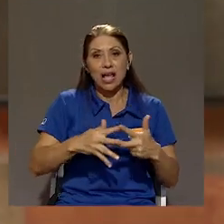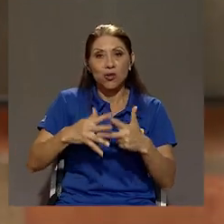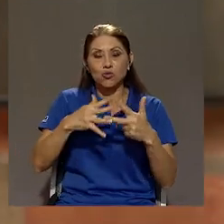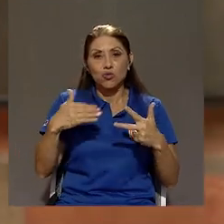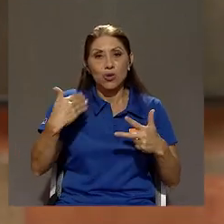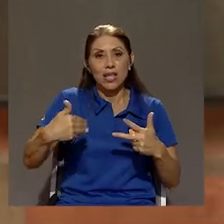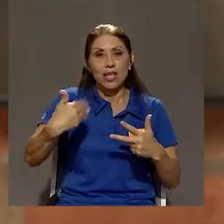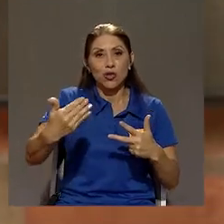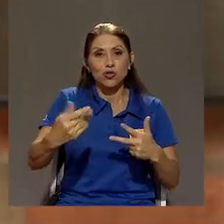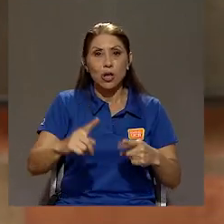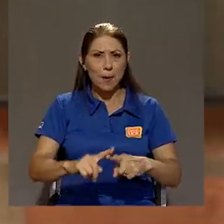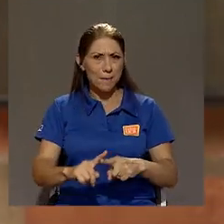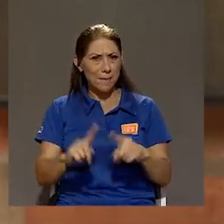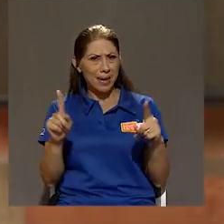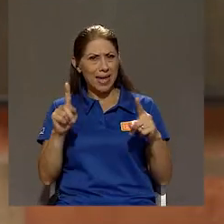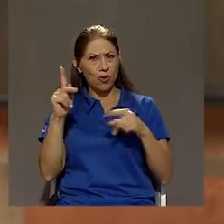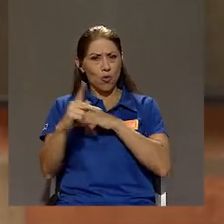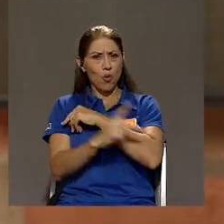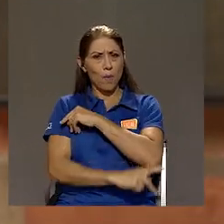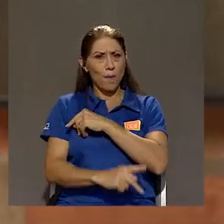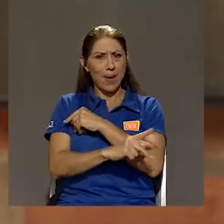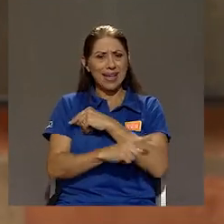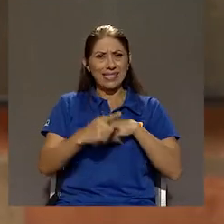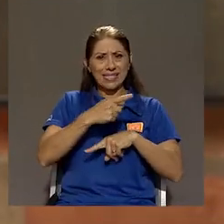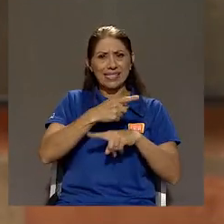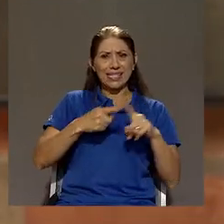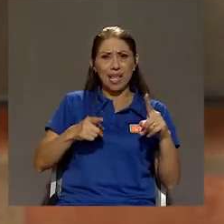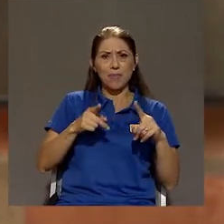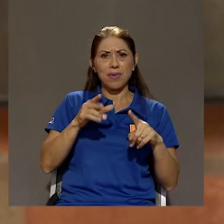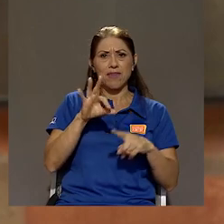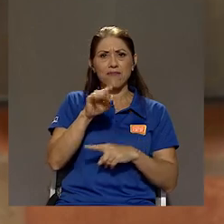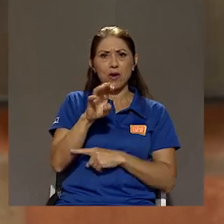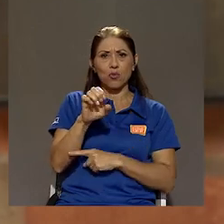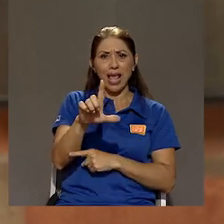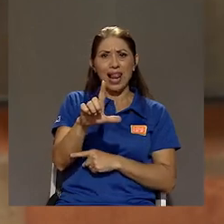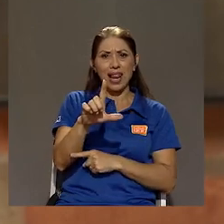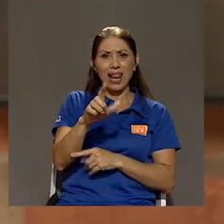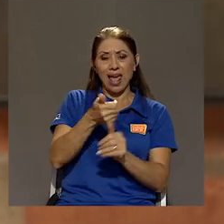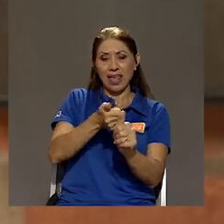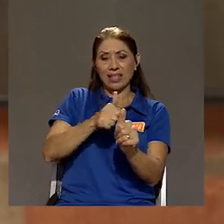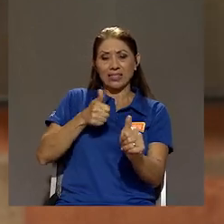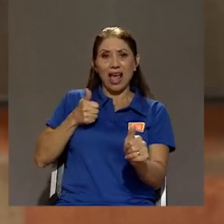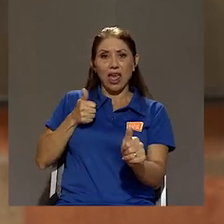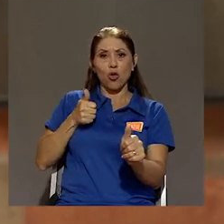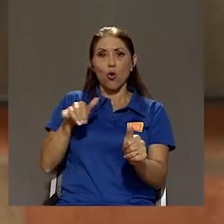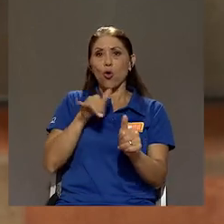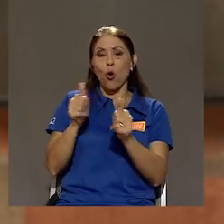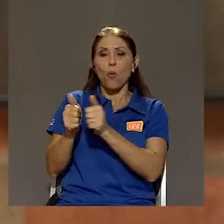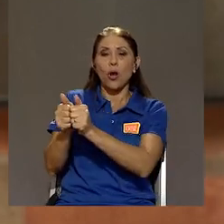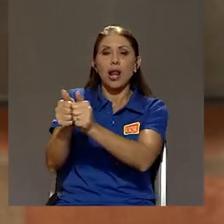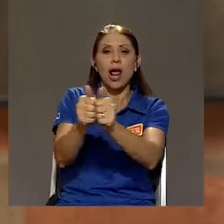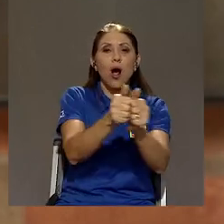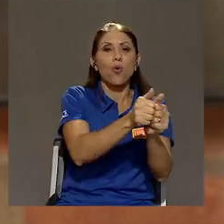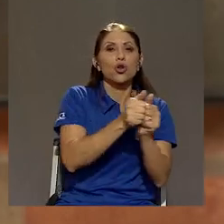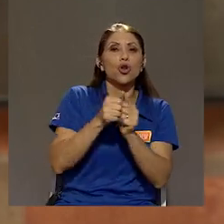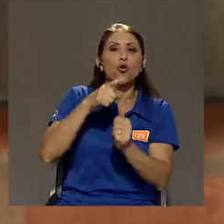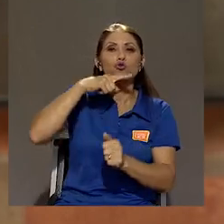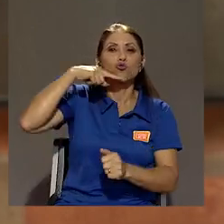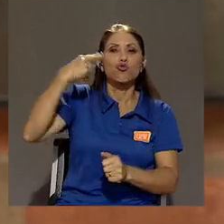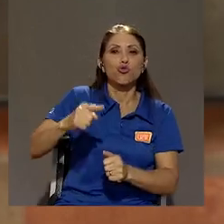Unidos, pero un país semifeudal, atrasado, como la Unión, no, Rusia, que después se convierte en la Unión Soviética,